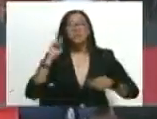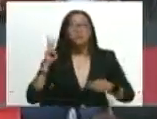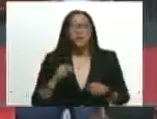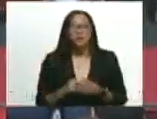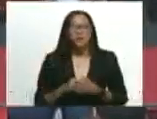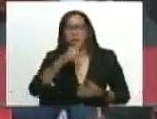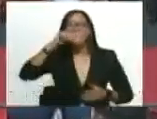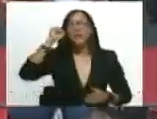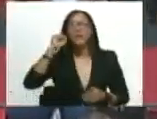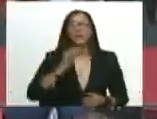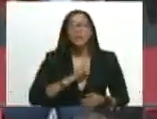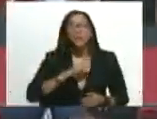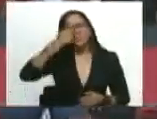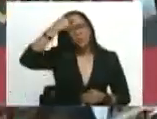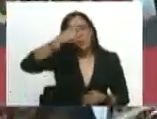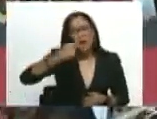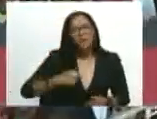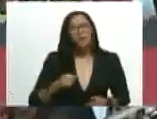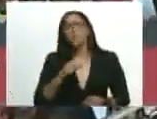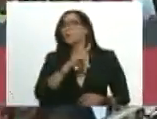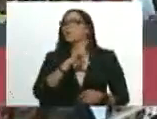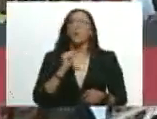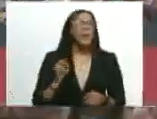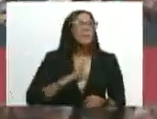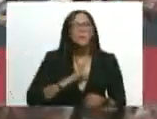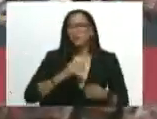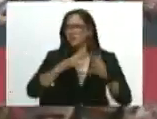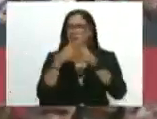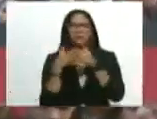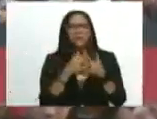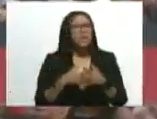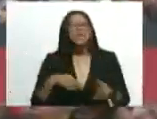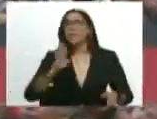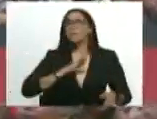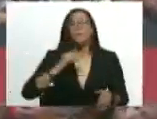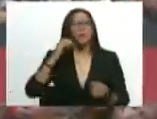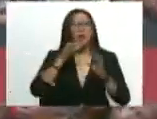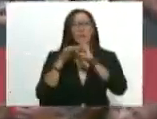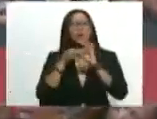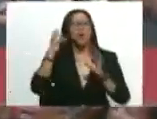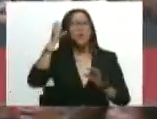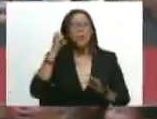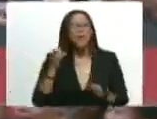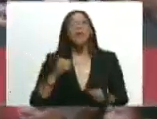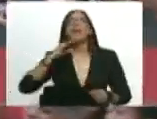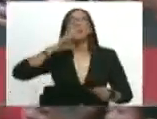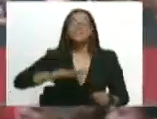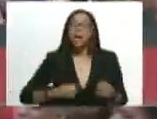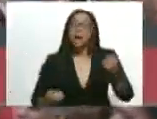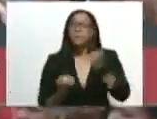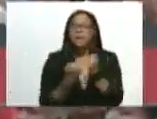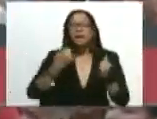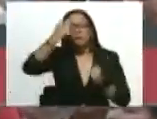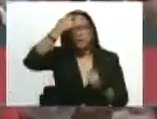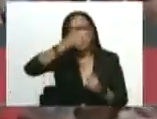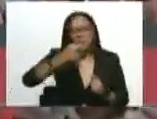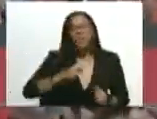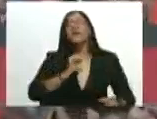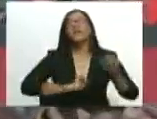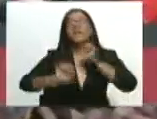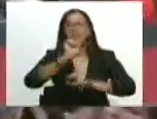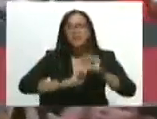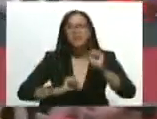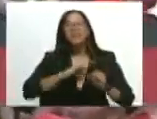Nicolás no le pertenece ni a los gringos ni le pertenece la Unión Europea está con nuestro pueblo y va a defender